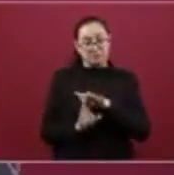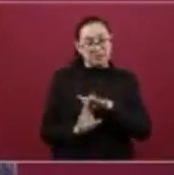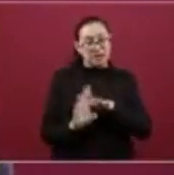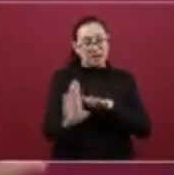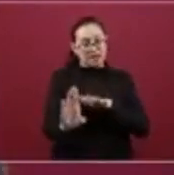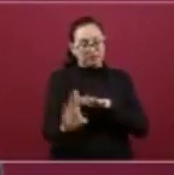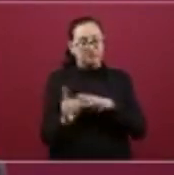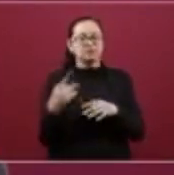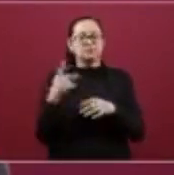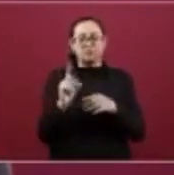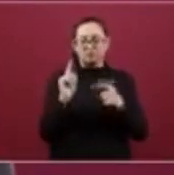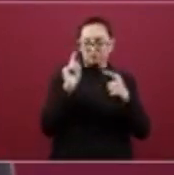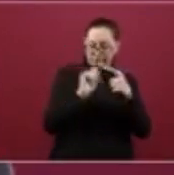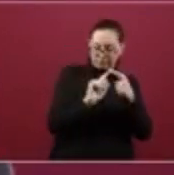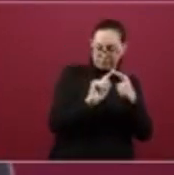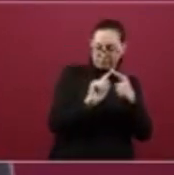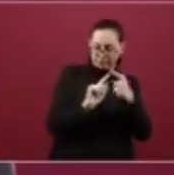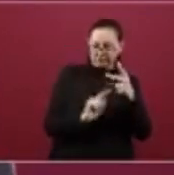estamos